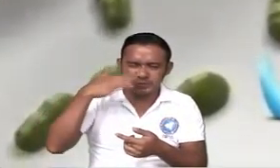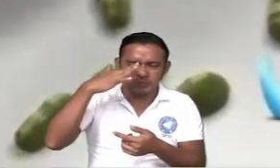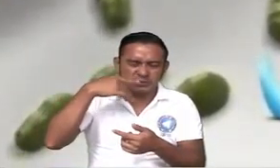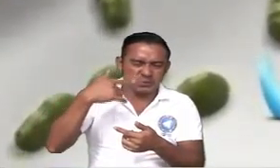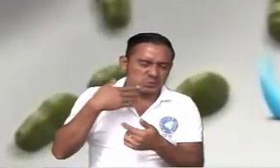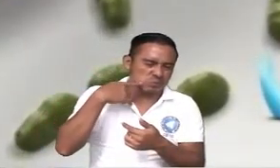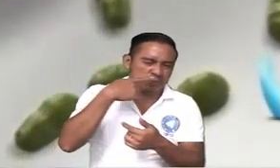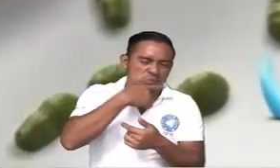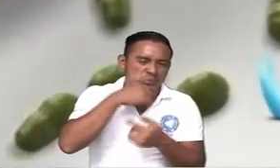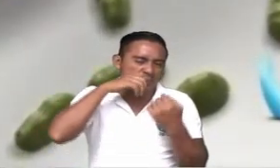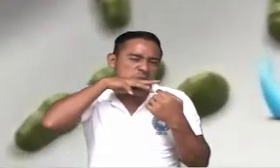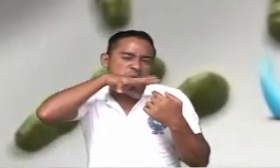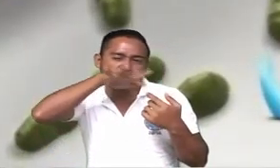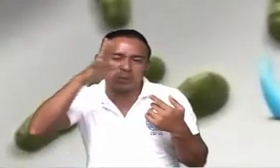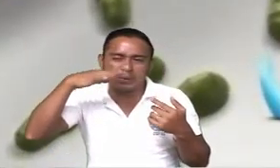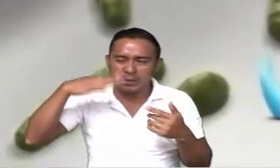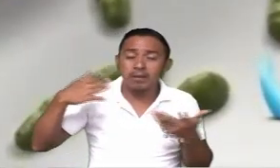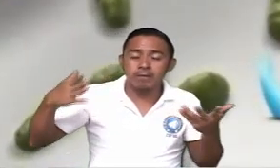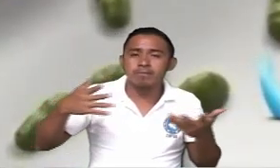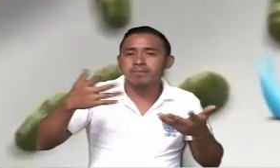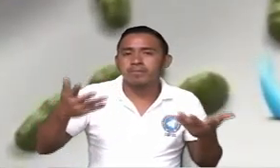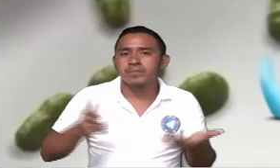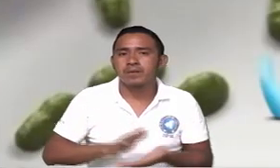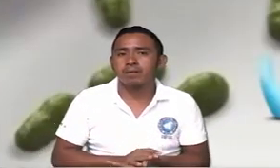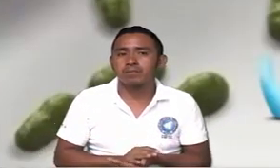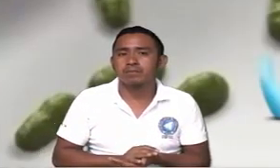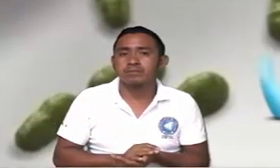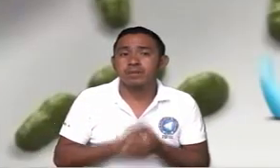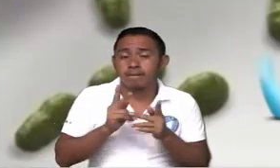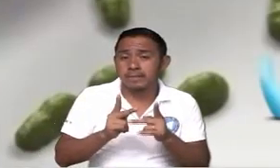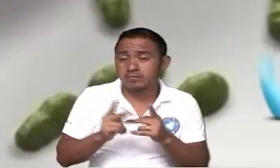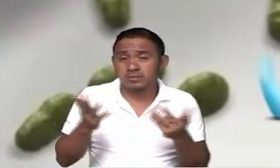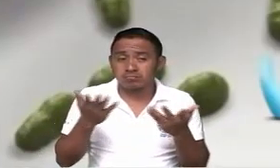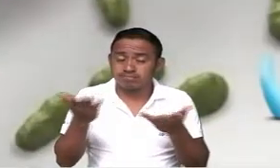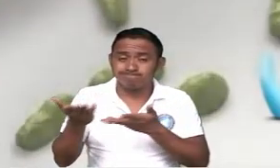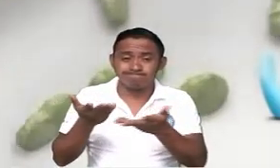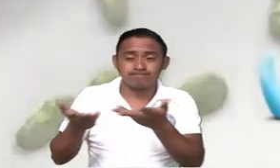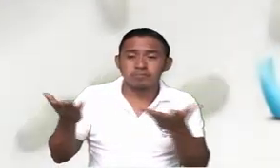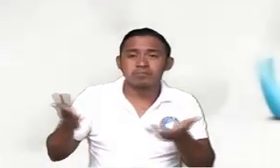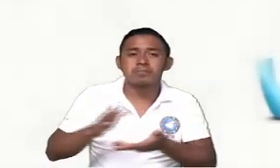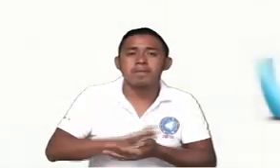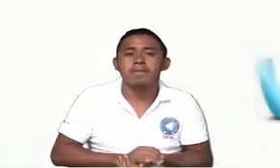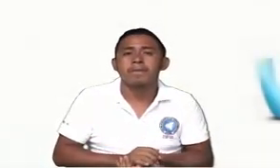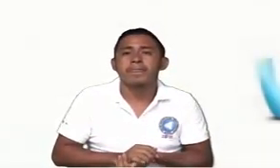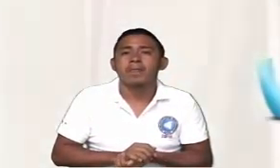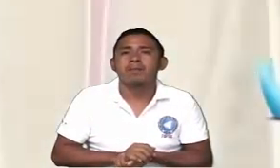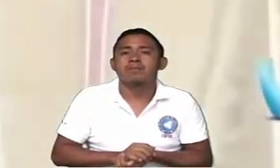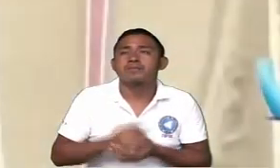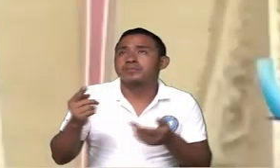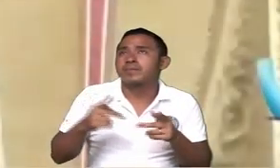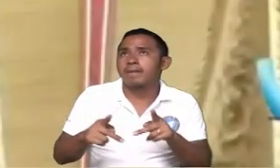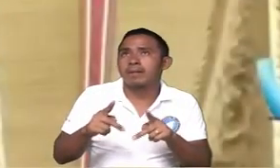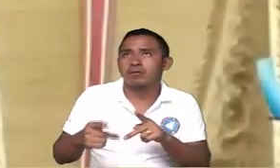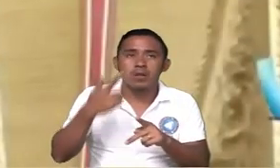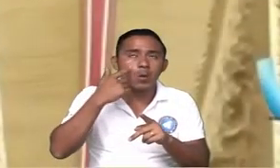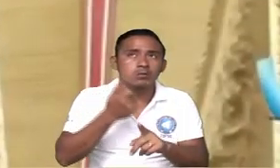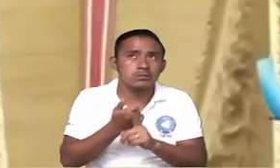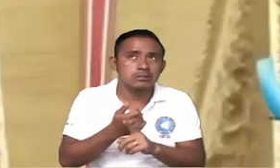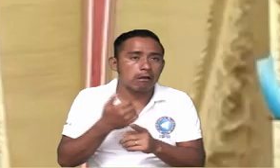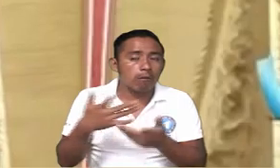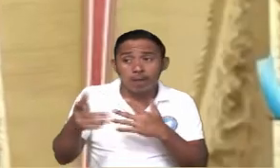boca, tenés un mal aliento, tiene que ser una persona de confianza. Porque una persona que acaba de conocer, usted no me va a decir a